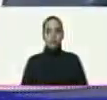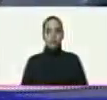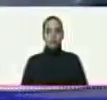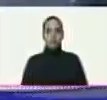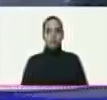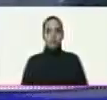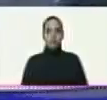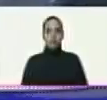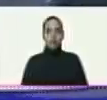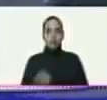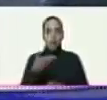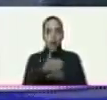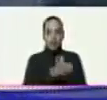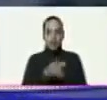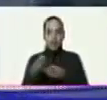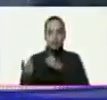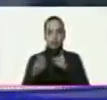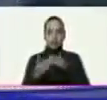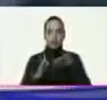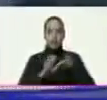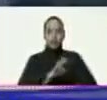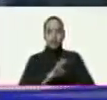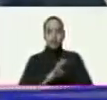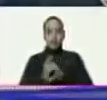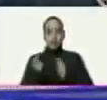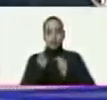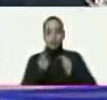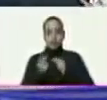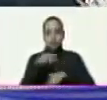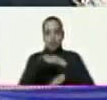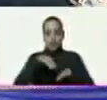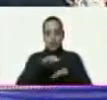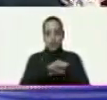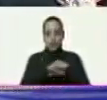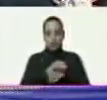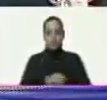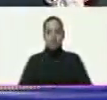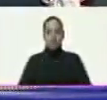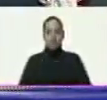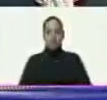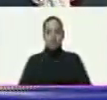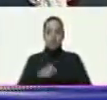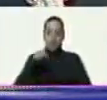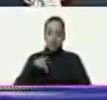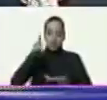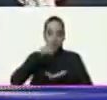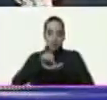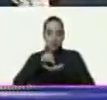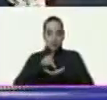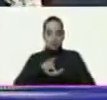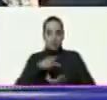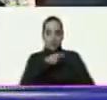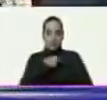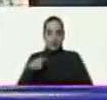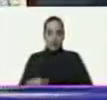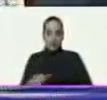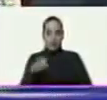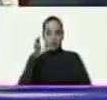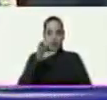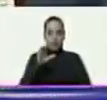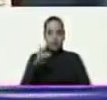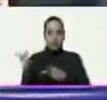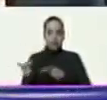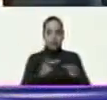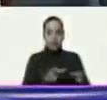Como conversamos ayer con el señor ministro Villegas, con esta participación de China como país invitado de honor